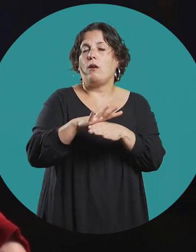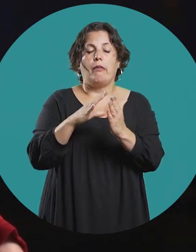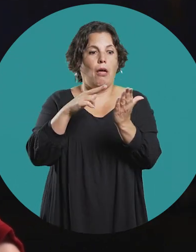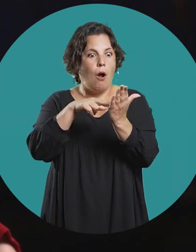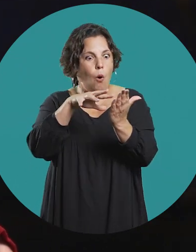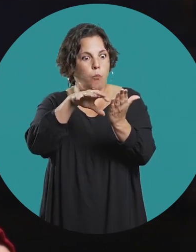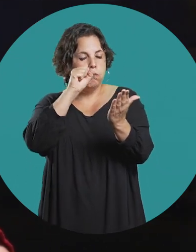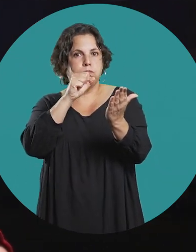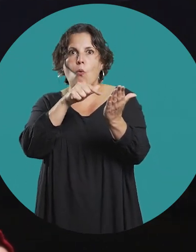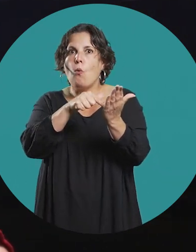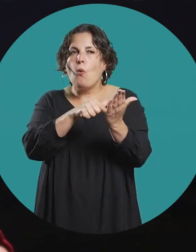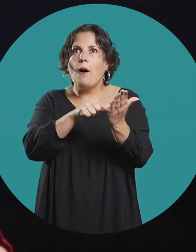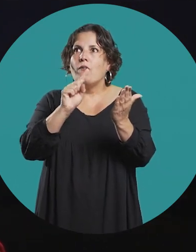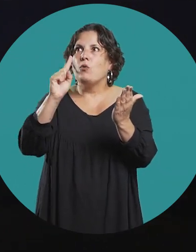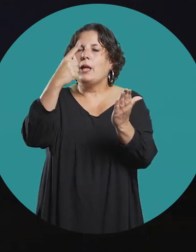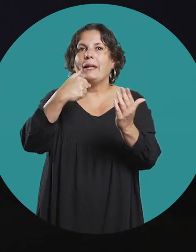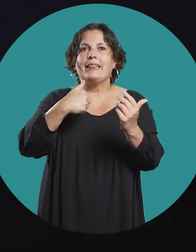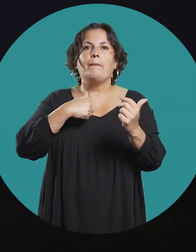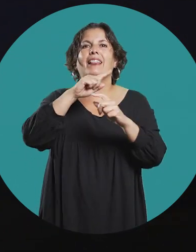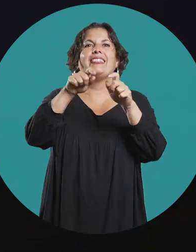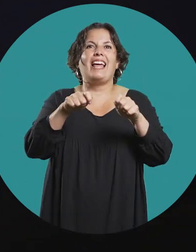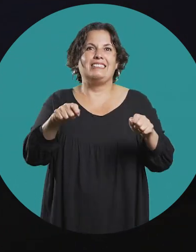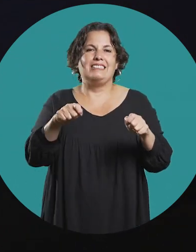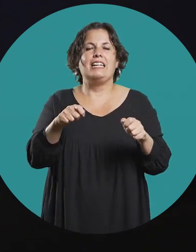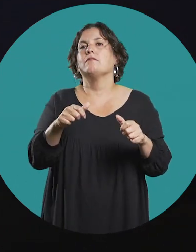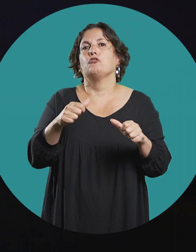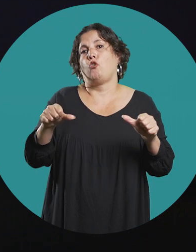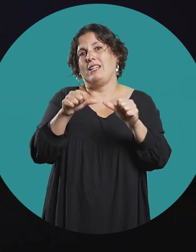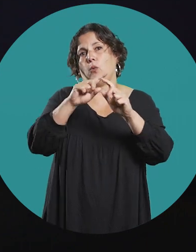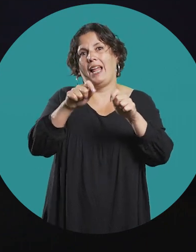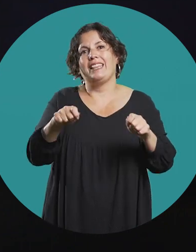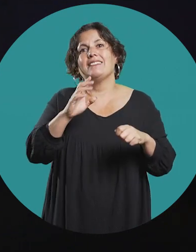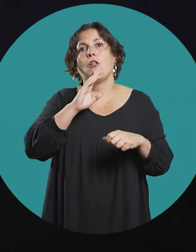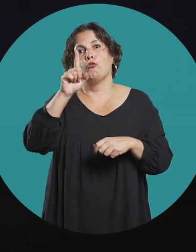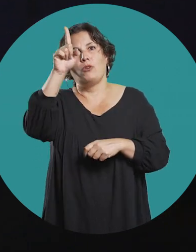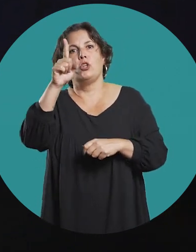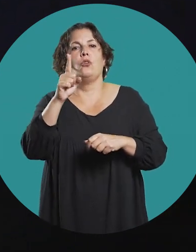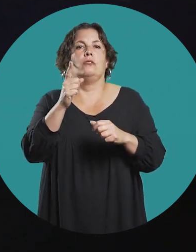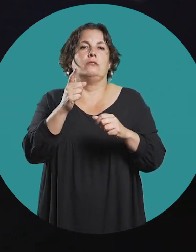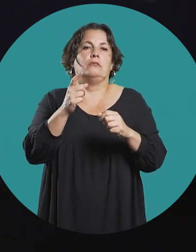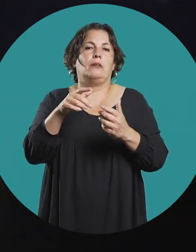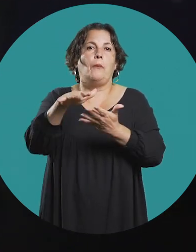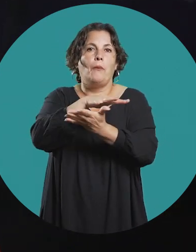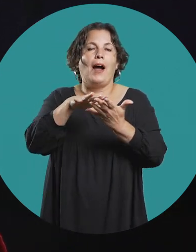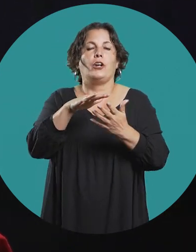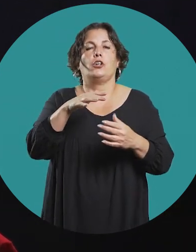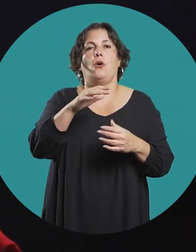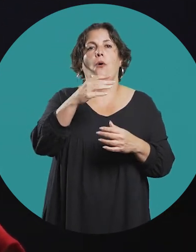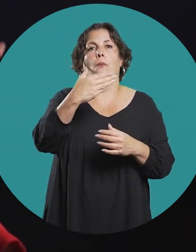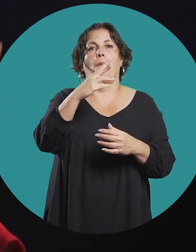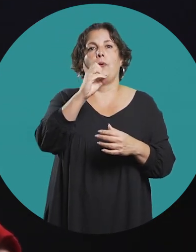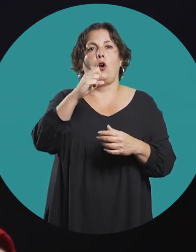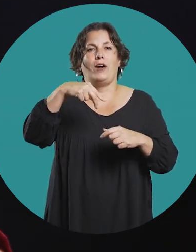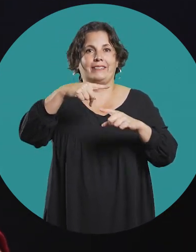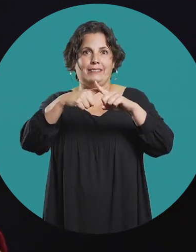me pegó mucho y fue como central para mi tesis de doctorado era, yo hice la tesis en Estados Unidos, trabajé en las escuelas del Bronx y de Harlem, que son como